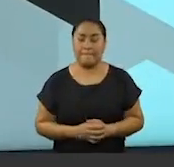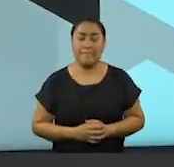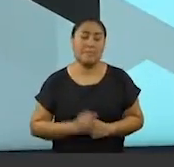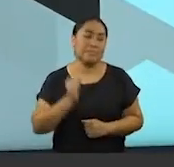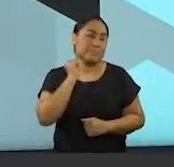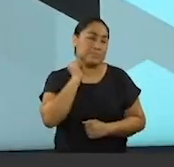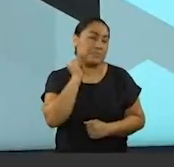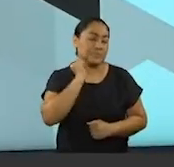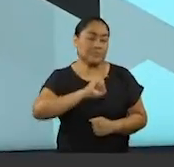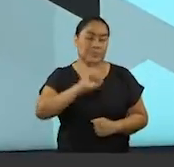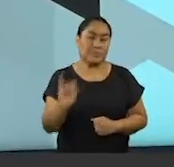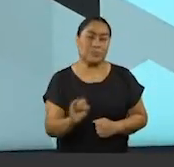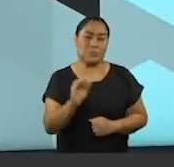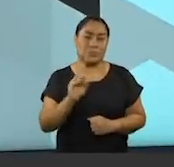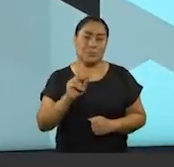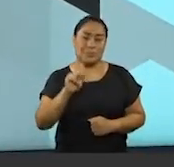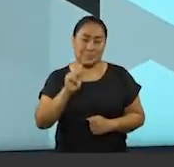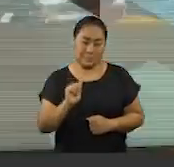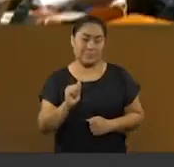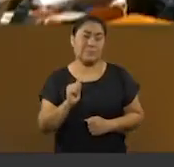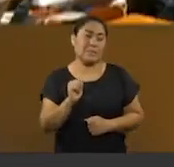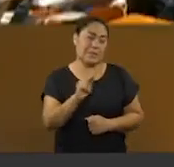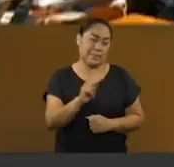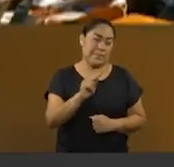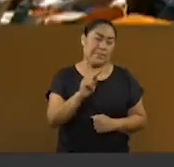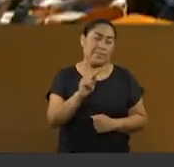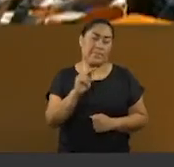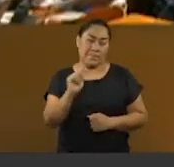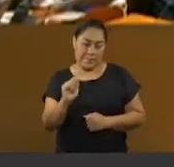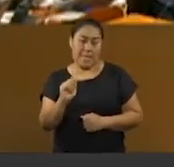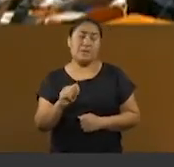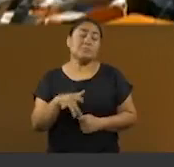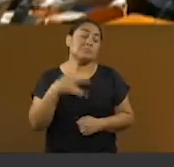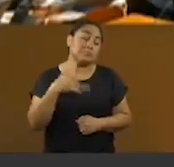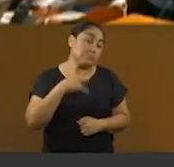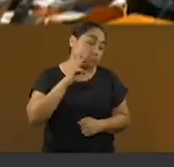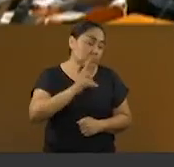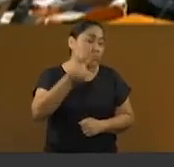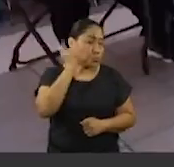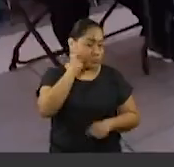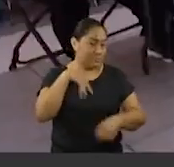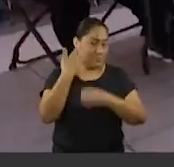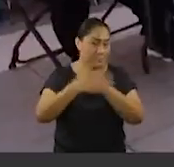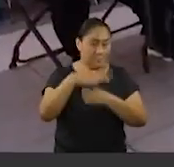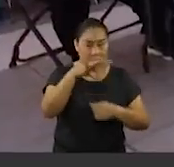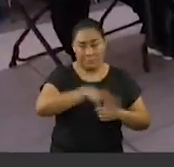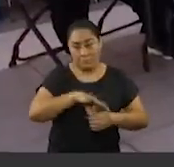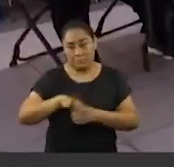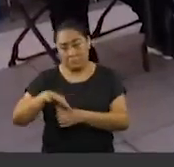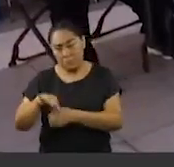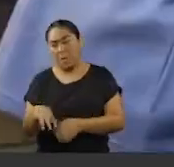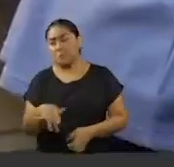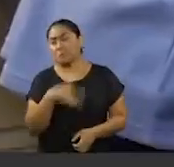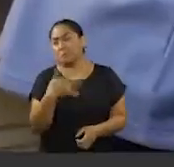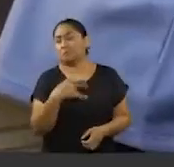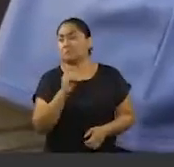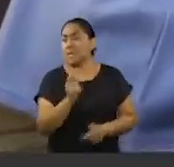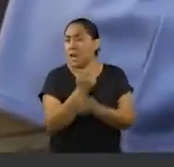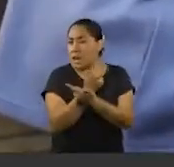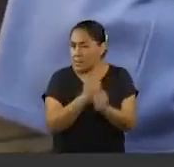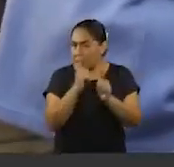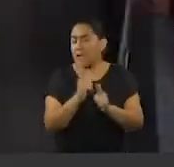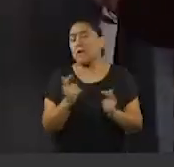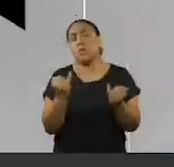La senadora Giovanna Bañuelos, del Partido del Trabajo, confió en que la jornada electoral se llevará a cabo en un ambiente de libertad y de